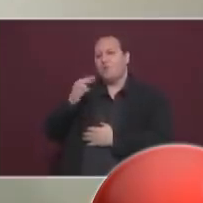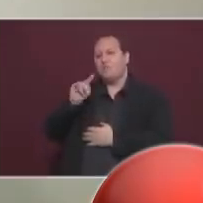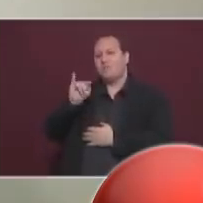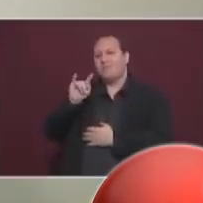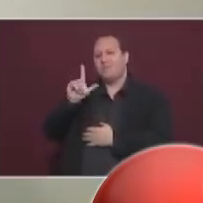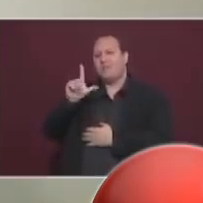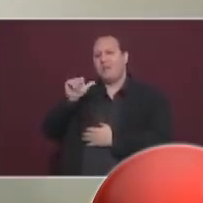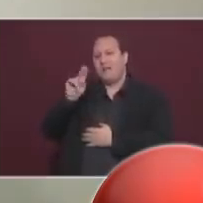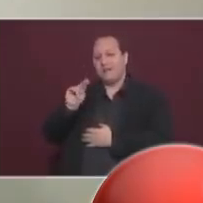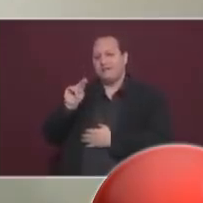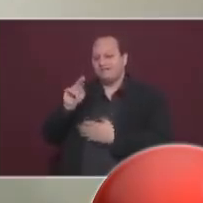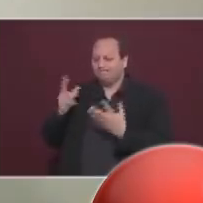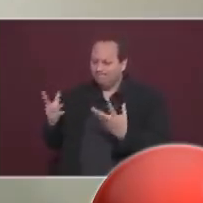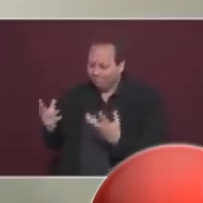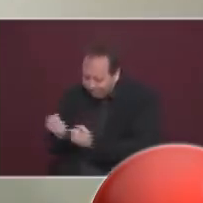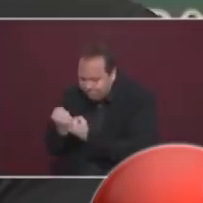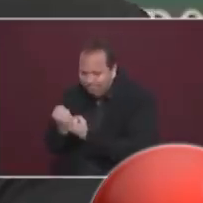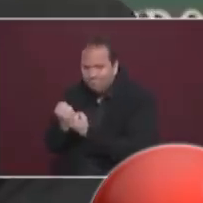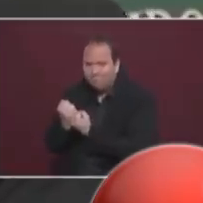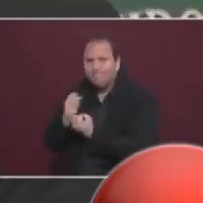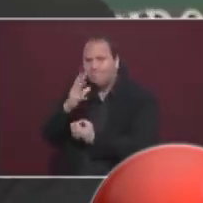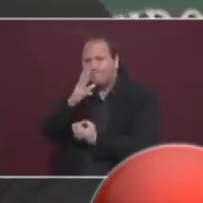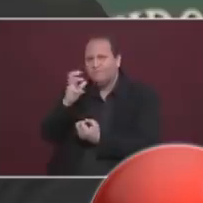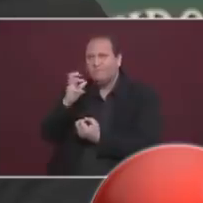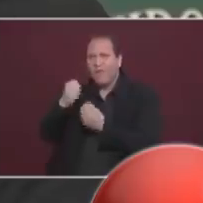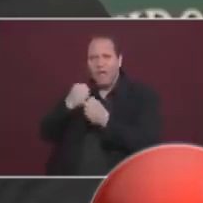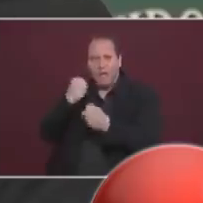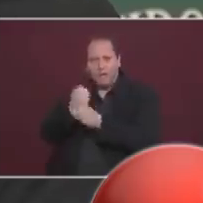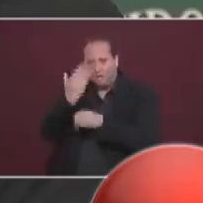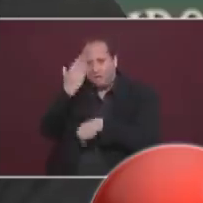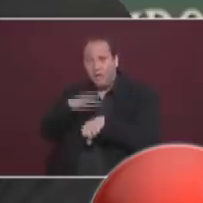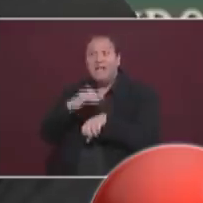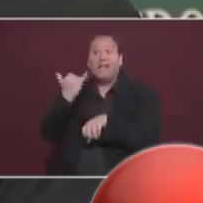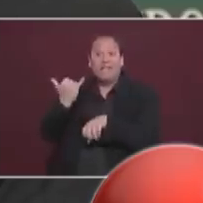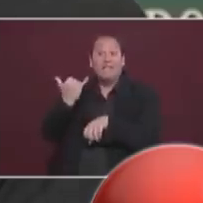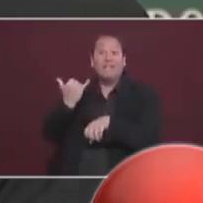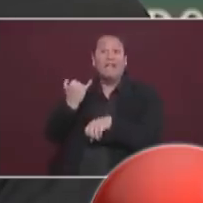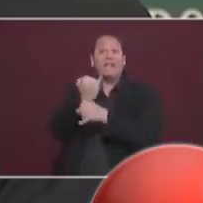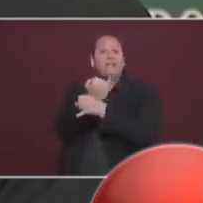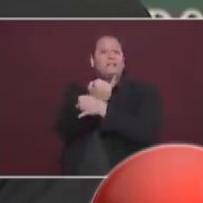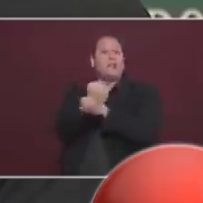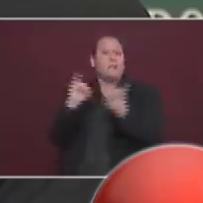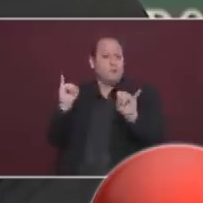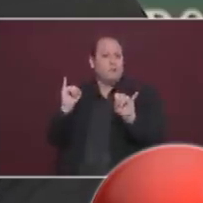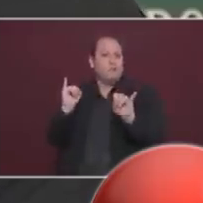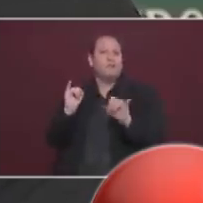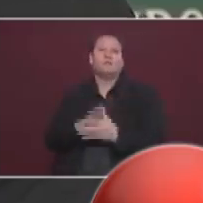y 200 años de nuestra independencia.